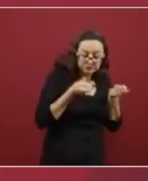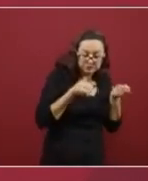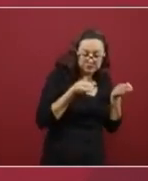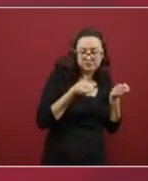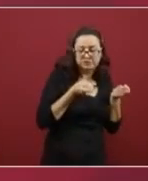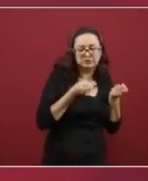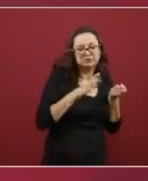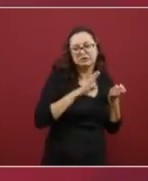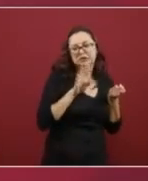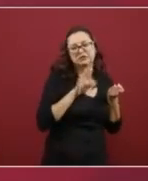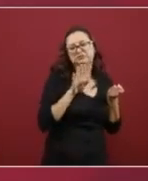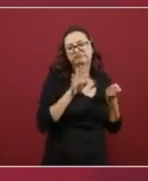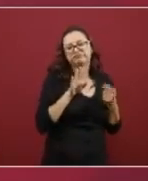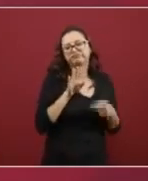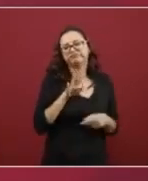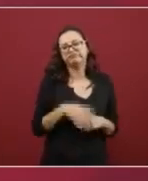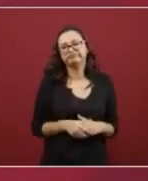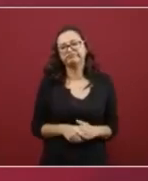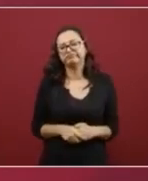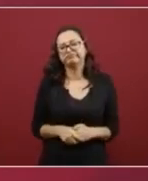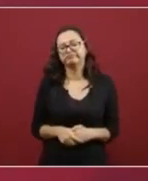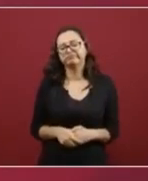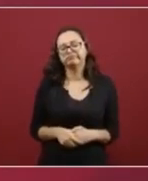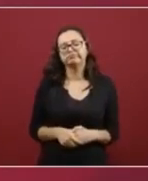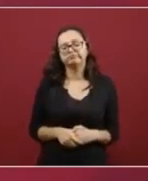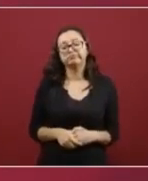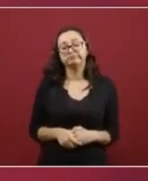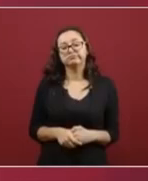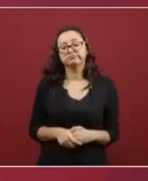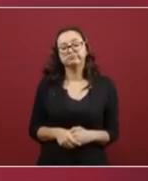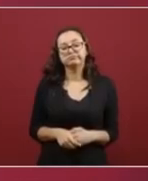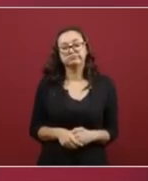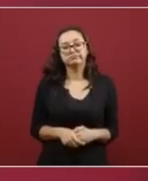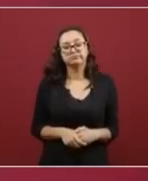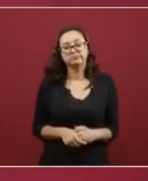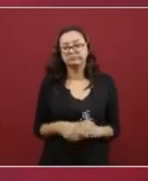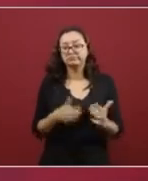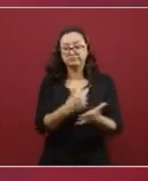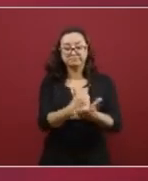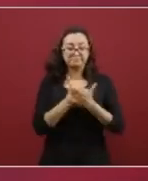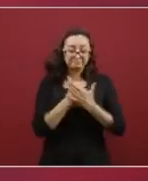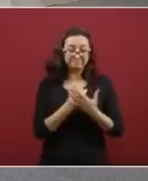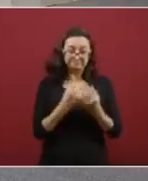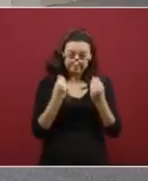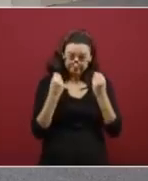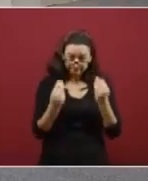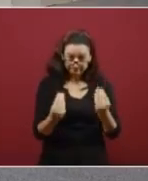informativo. Entonces, eso nos ha ayudado mucho